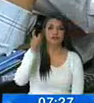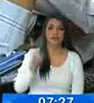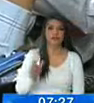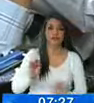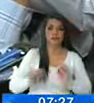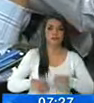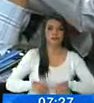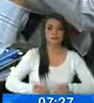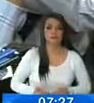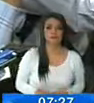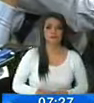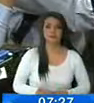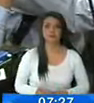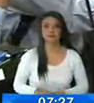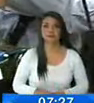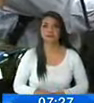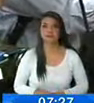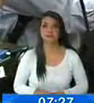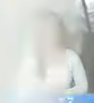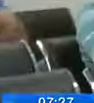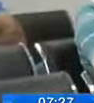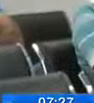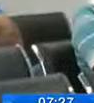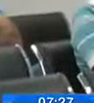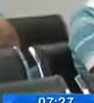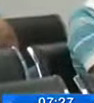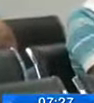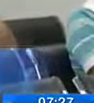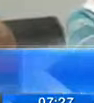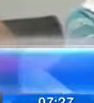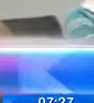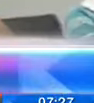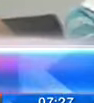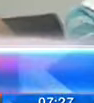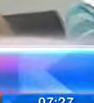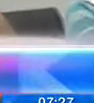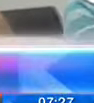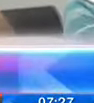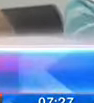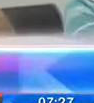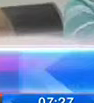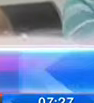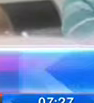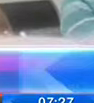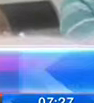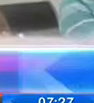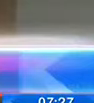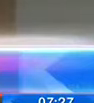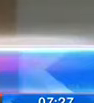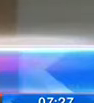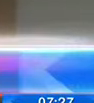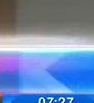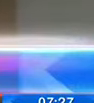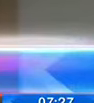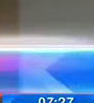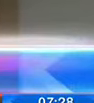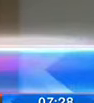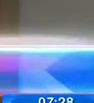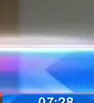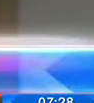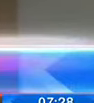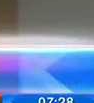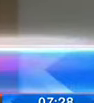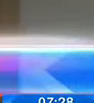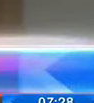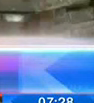subrogante. Informó Javier Gallo. Es tiempo de separarnos brevemente acá en la primera emisión del noticiero de Comercio TV, en la